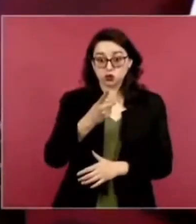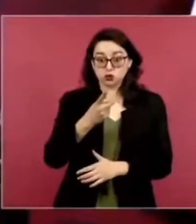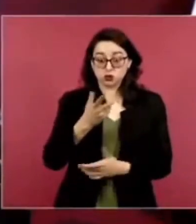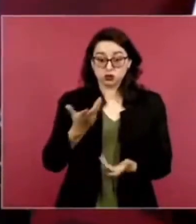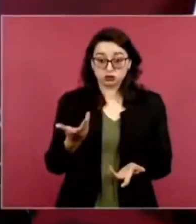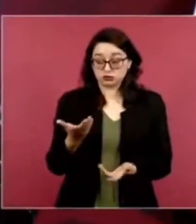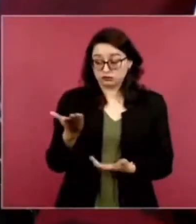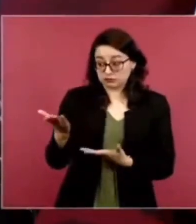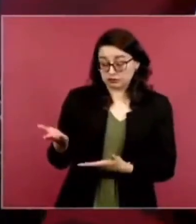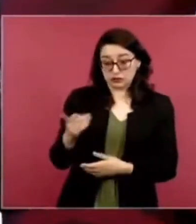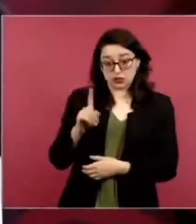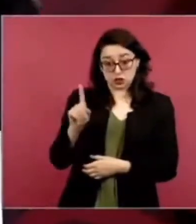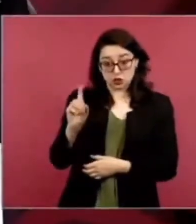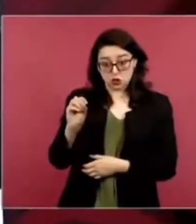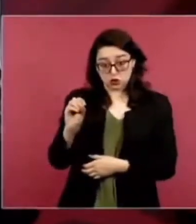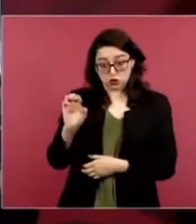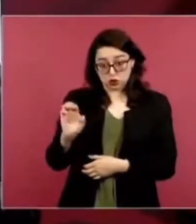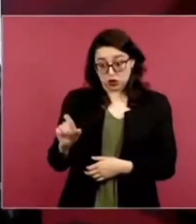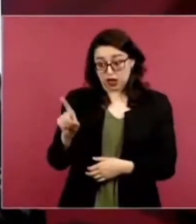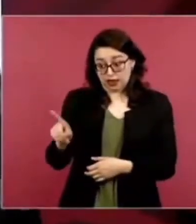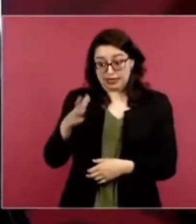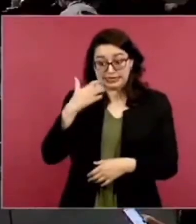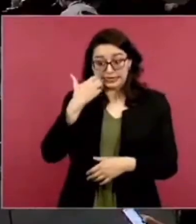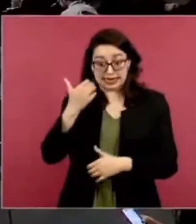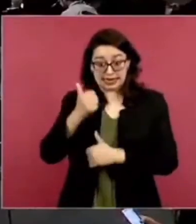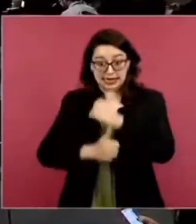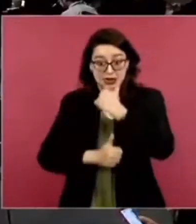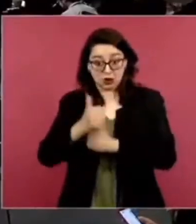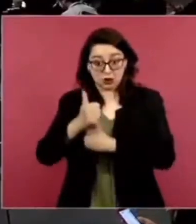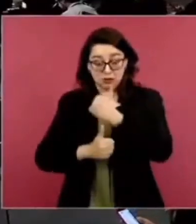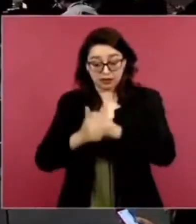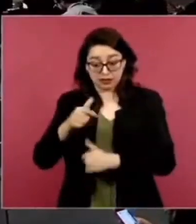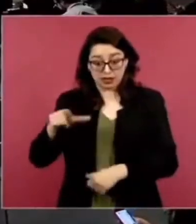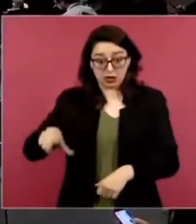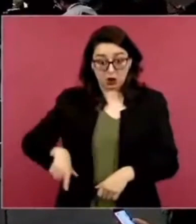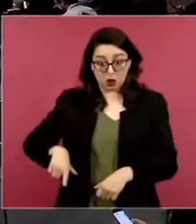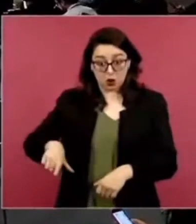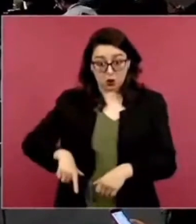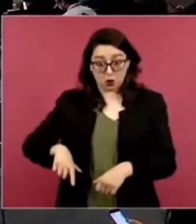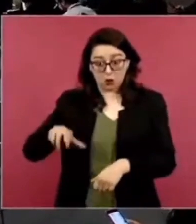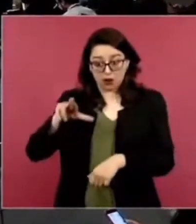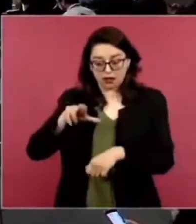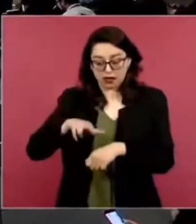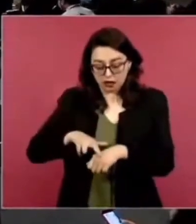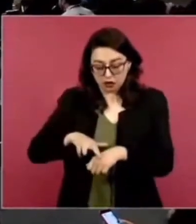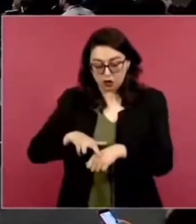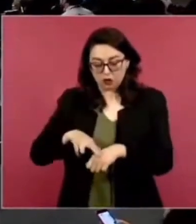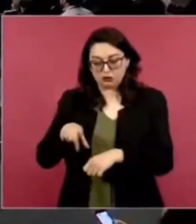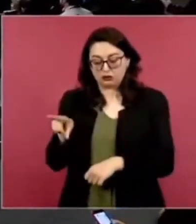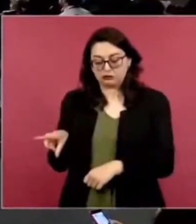Zoé, que dijo no voy a ir a Chiapas, o sí va,